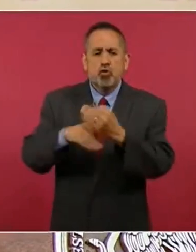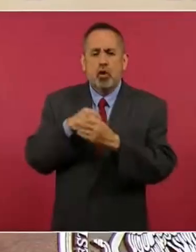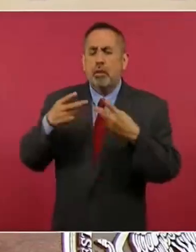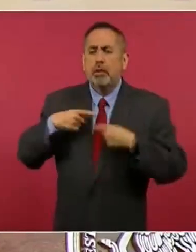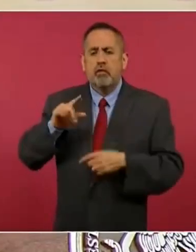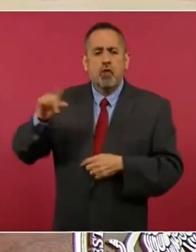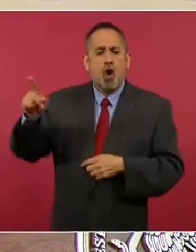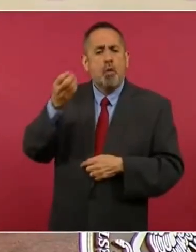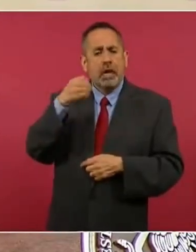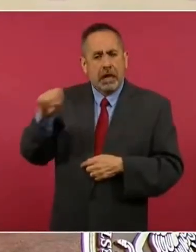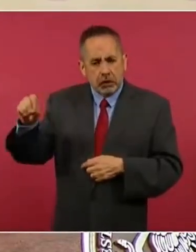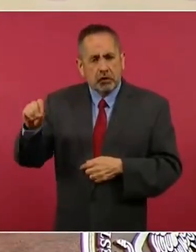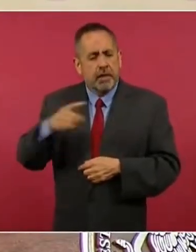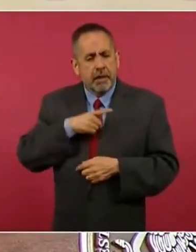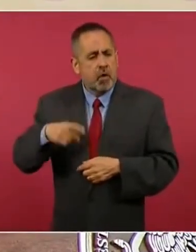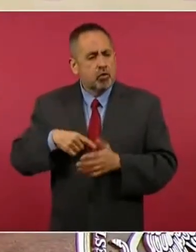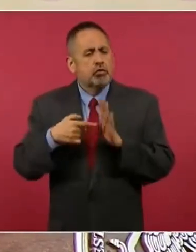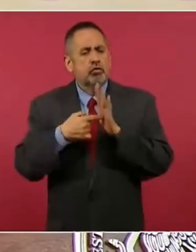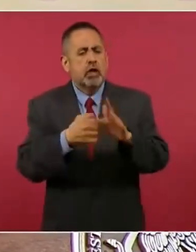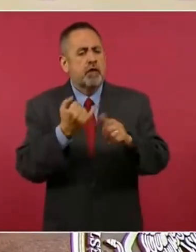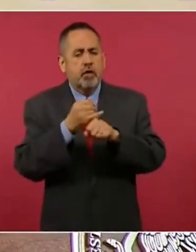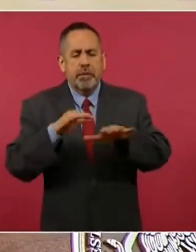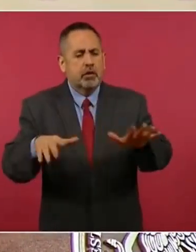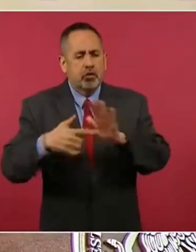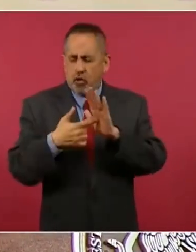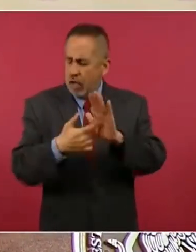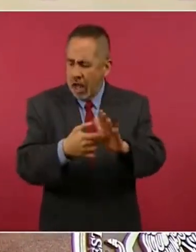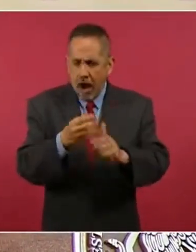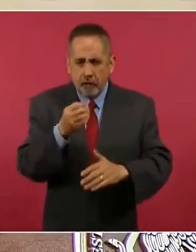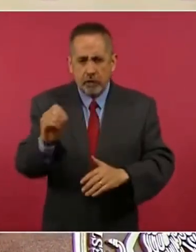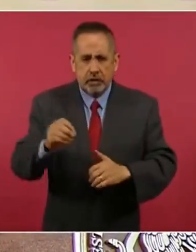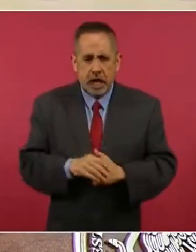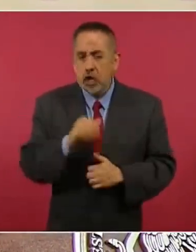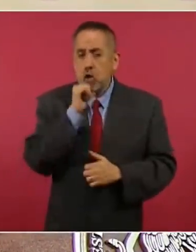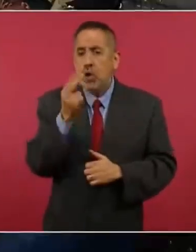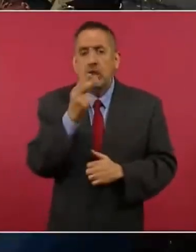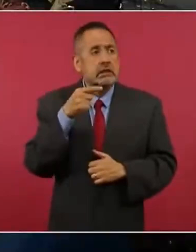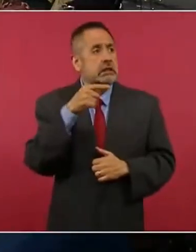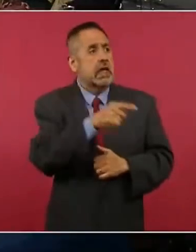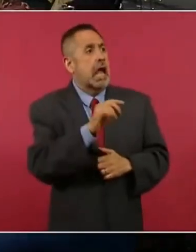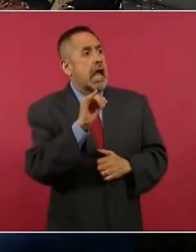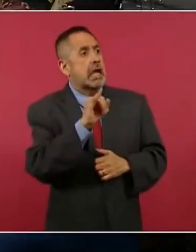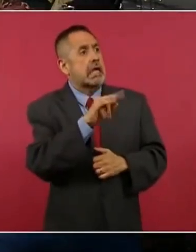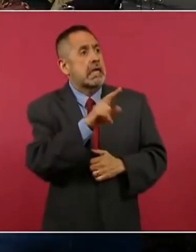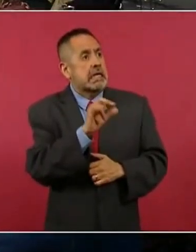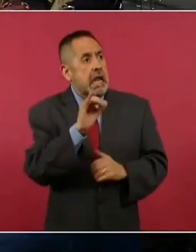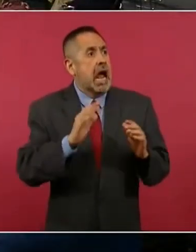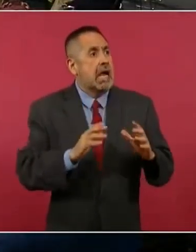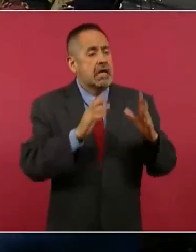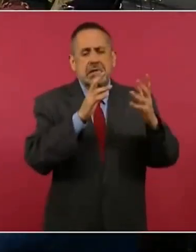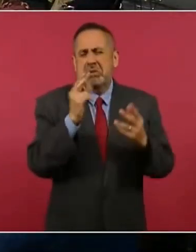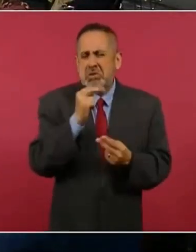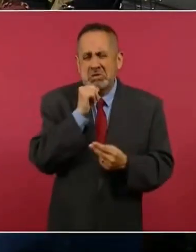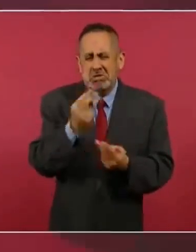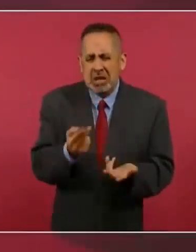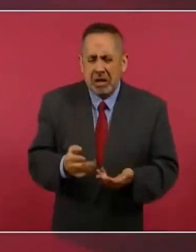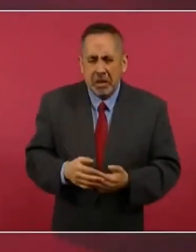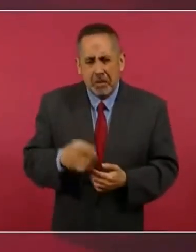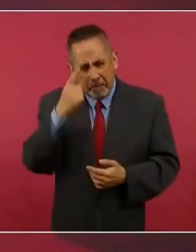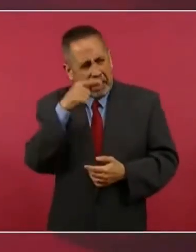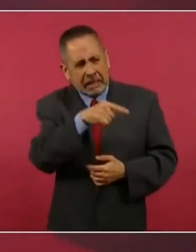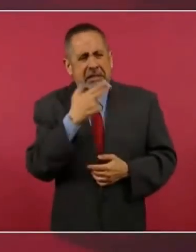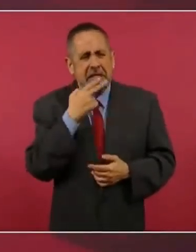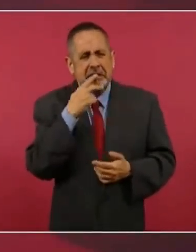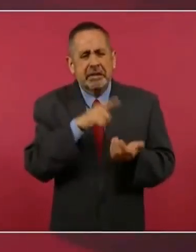estamos obligados a informar. No se necesita un aparato. Okay. ¿Saben para qué sirvió ese